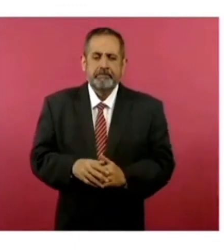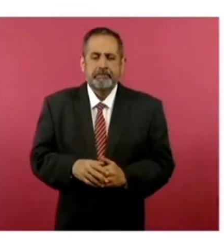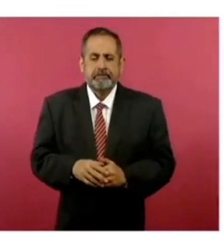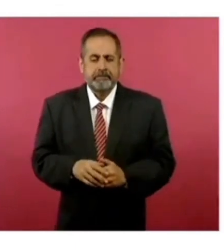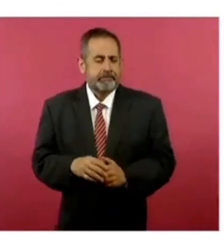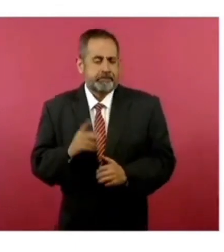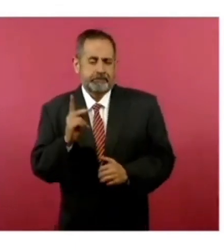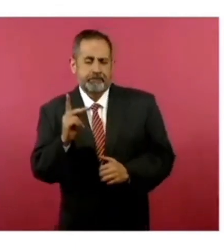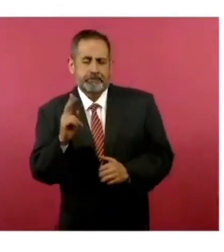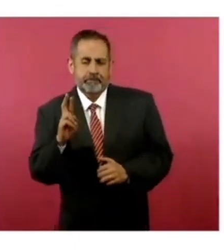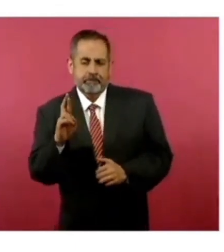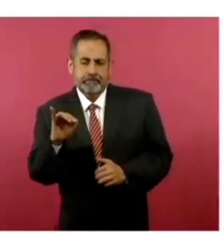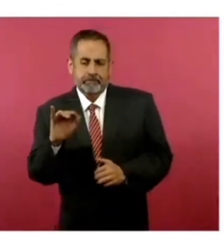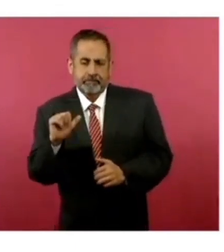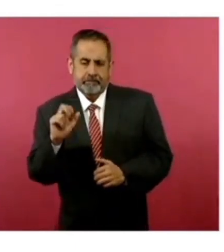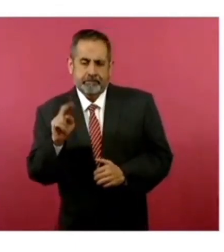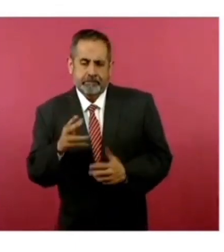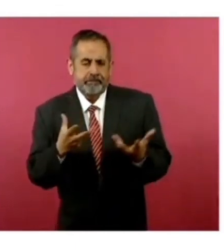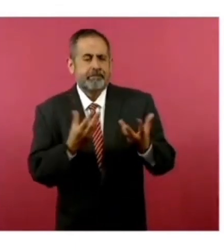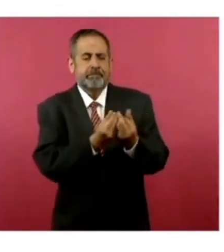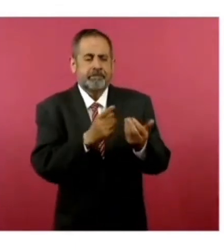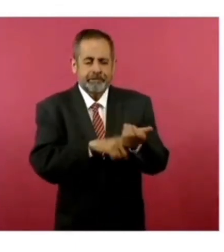dijéramos Priam, pues.